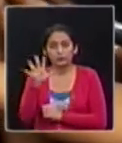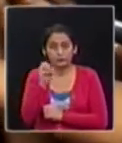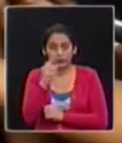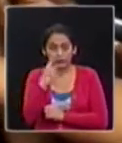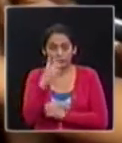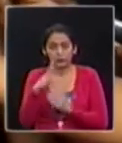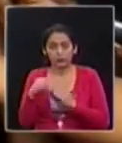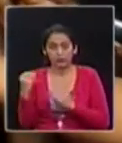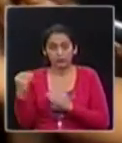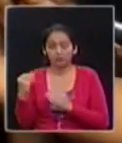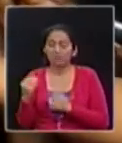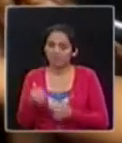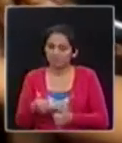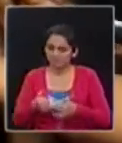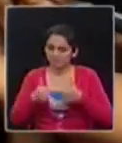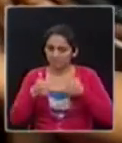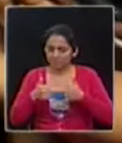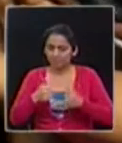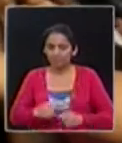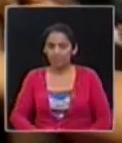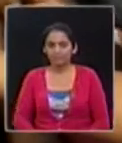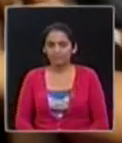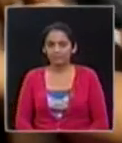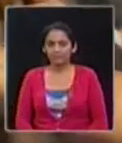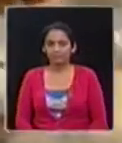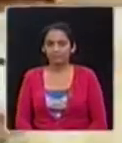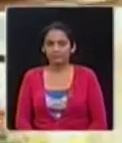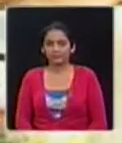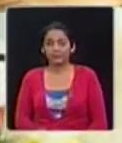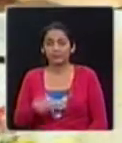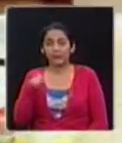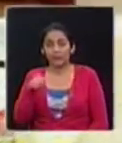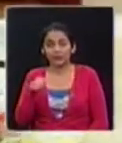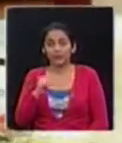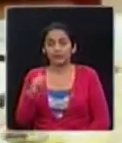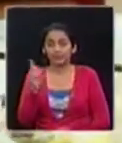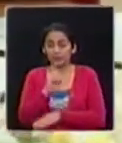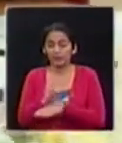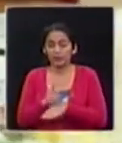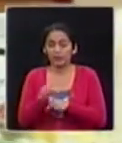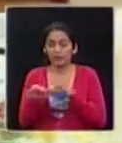hasta finalizar la recaudación. Leonardo Orlando aseguró además que este